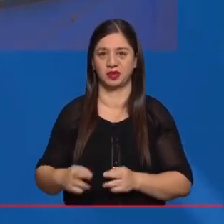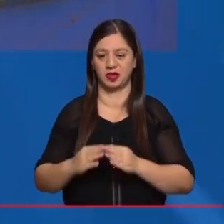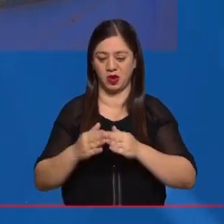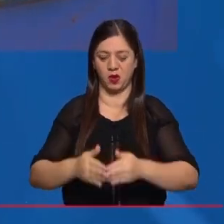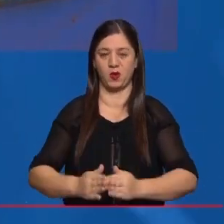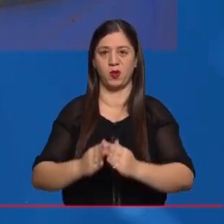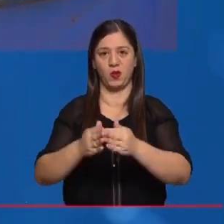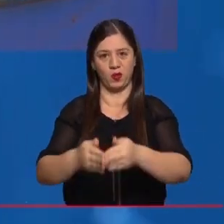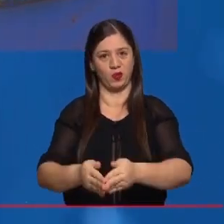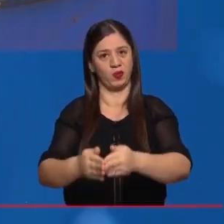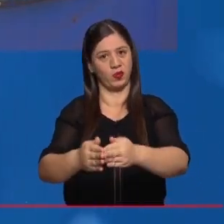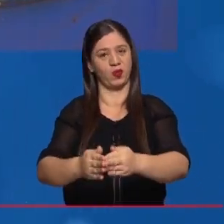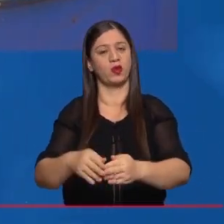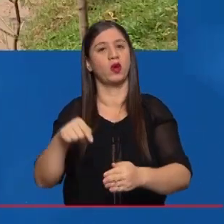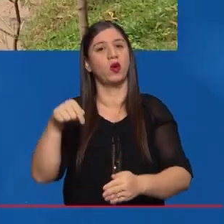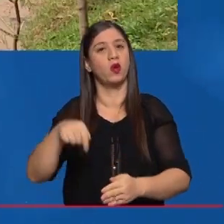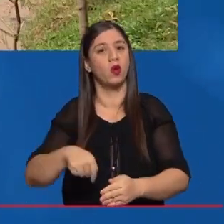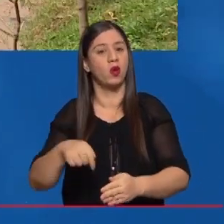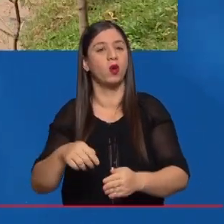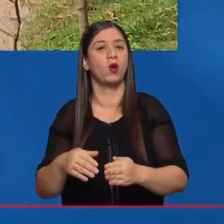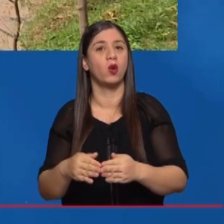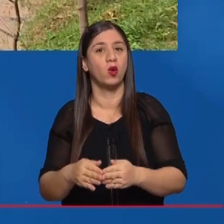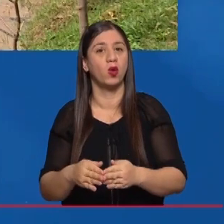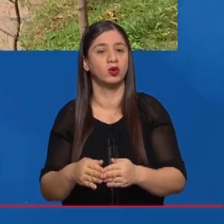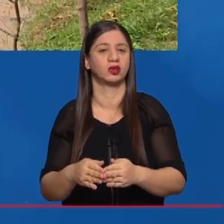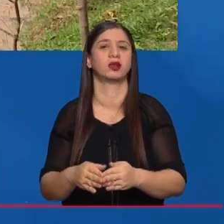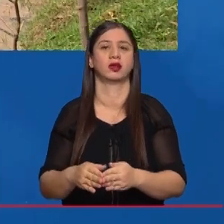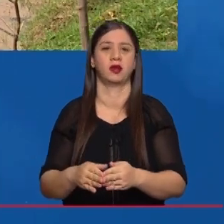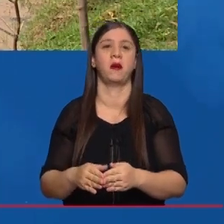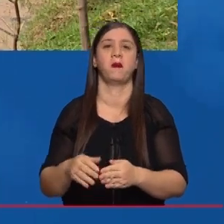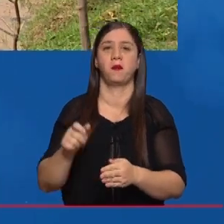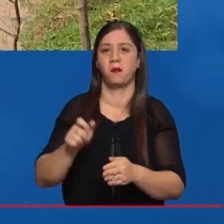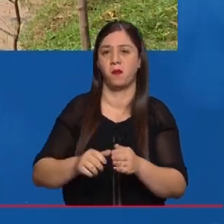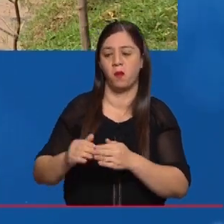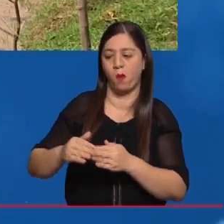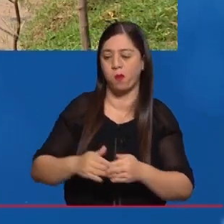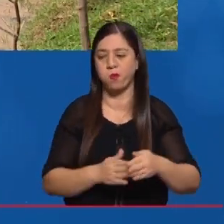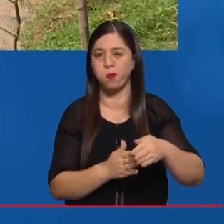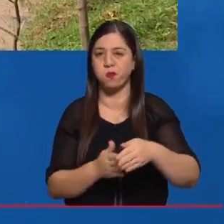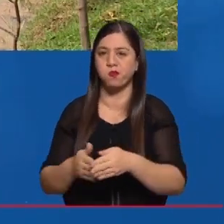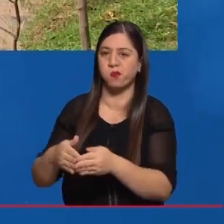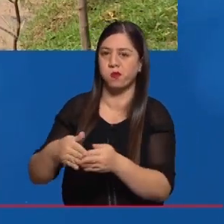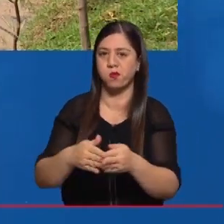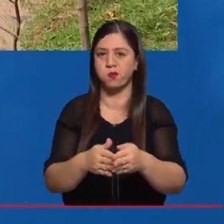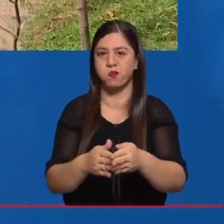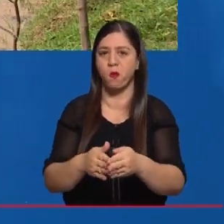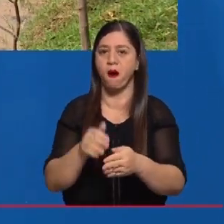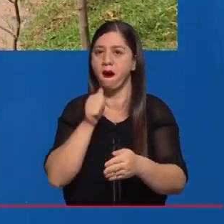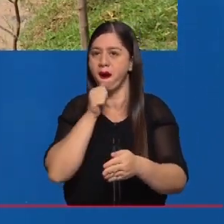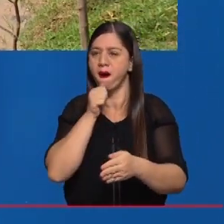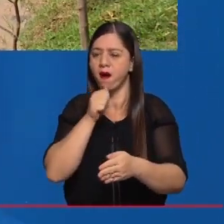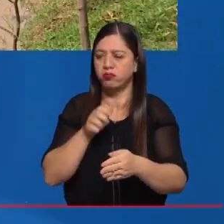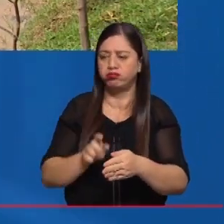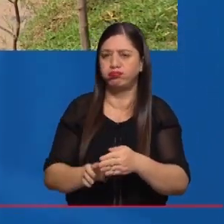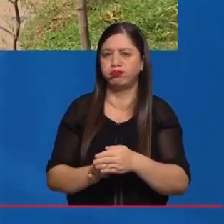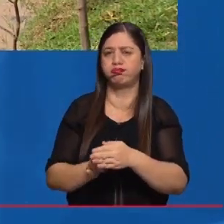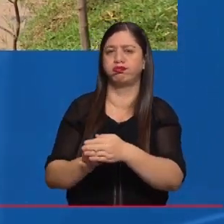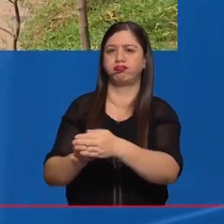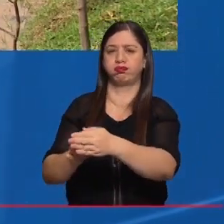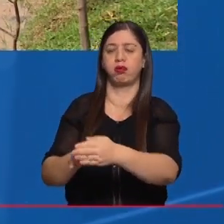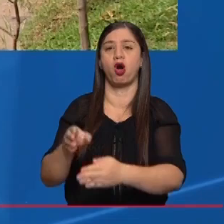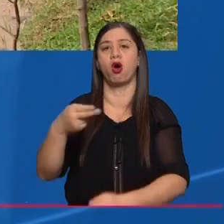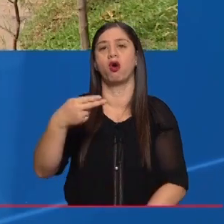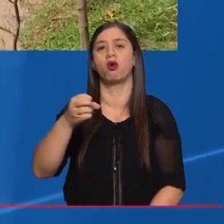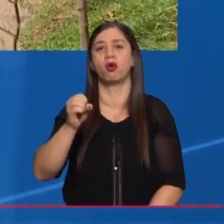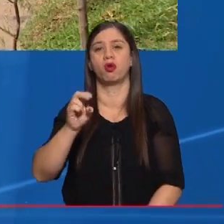Bueno, básicamente hoy vamos a tener un recorrido urbano, es decir, vamos a navegar aguas arriba, como se dice técnicamente, hacia el Hormiguero,